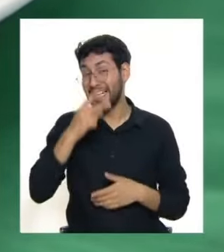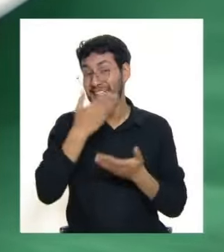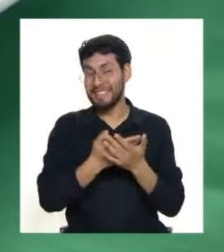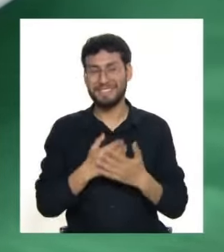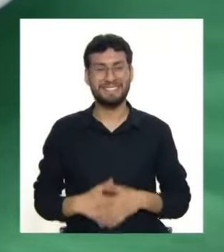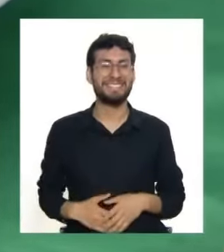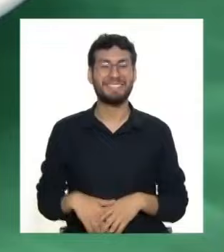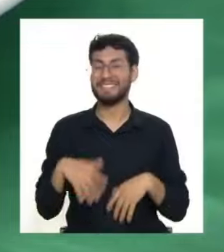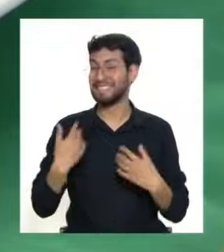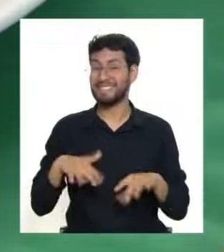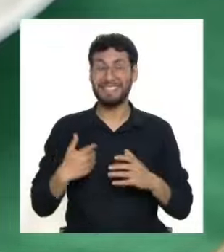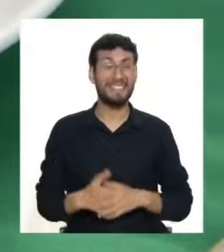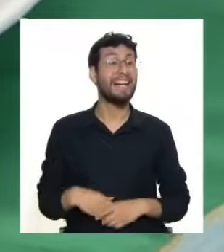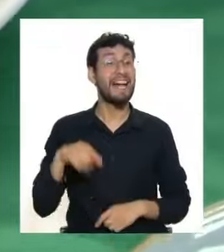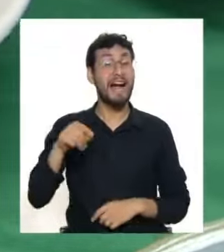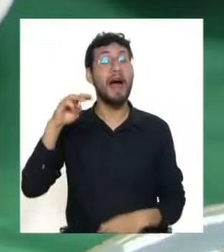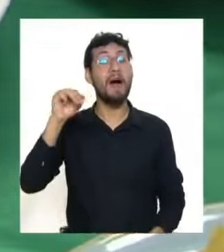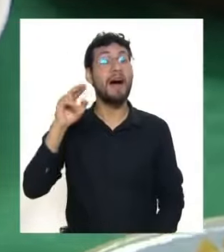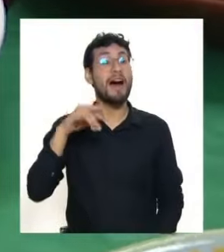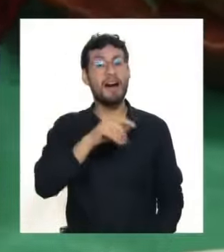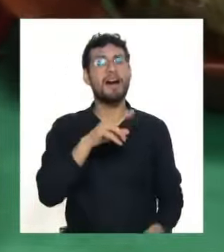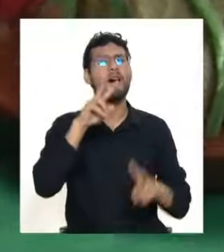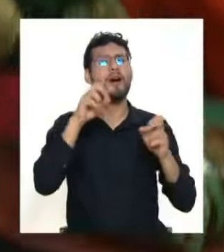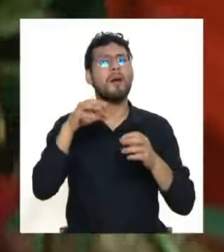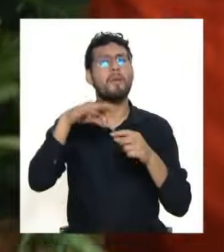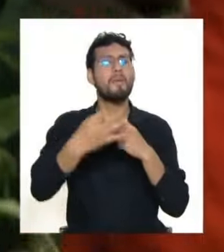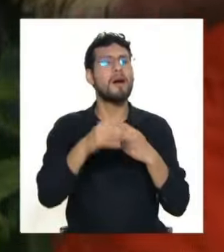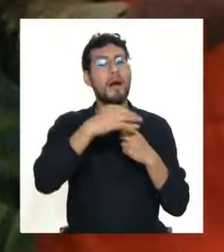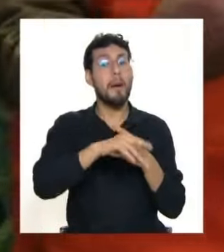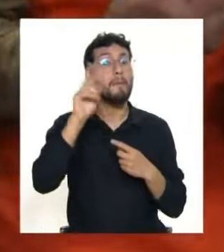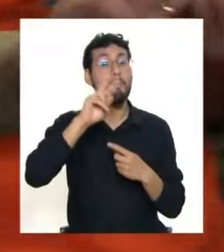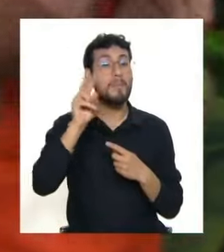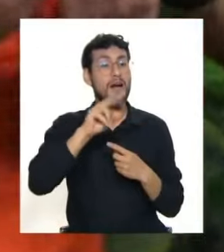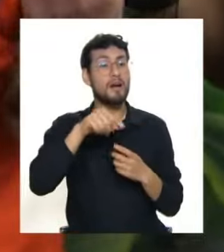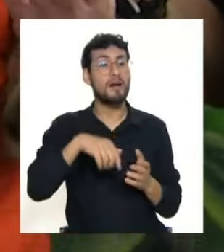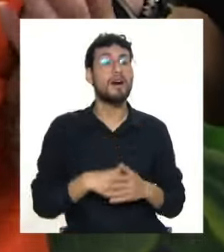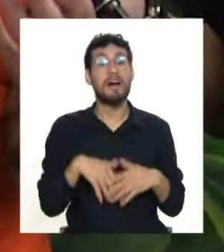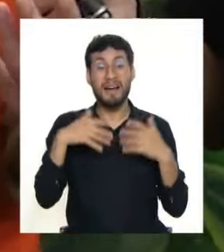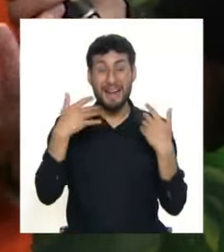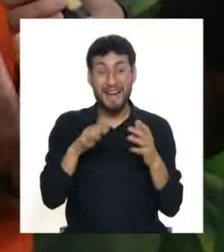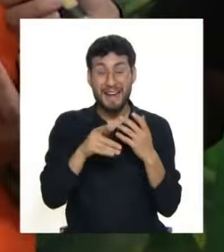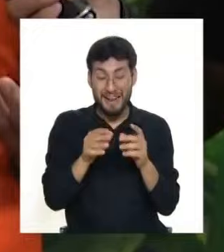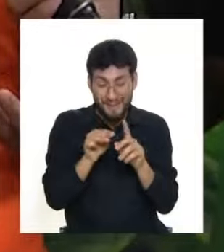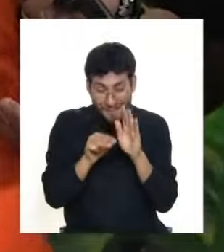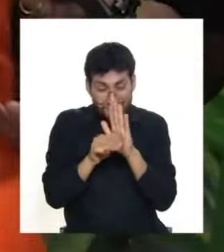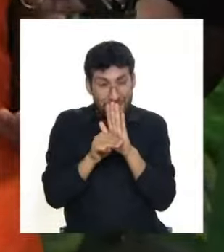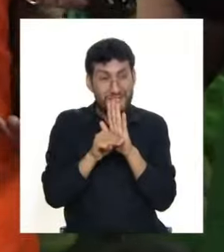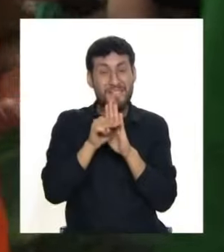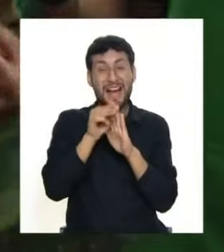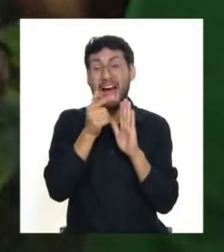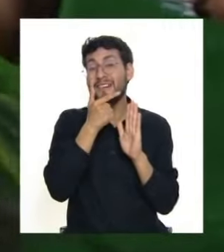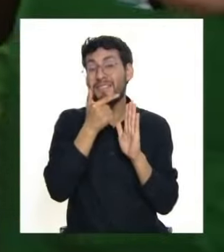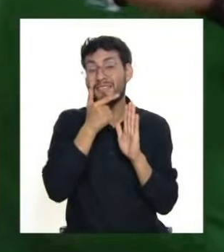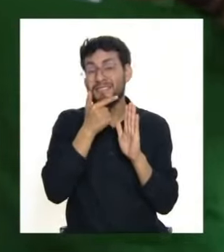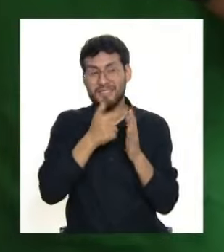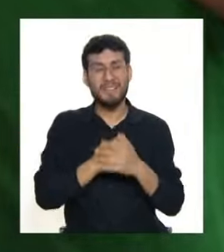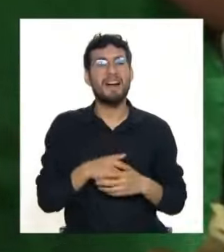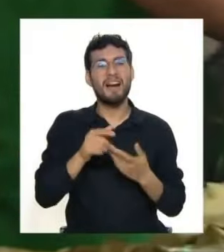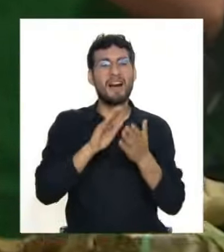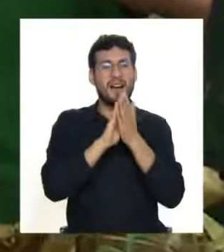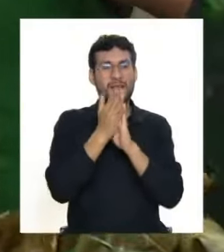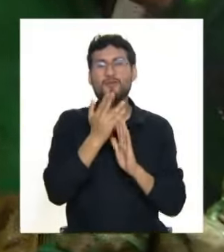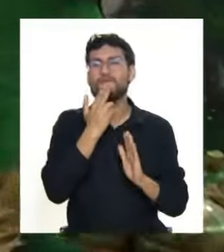¿Maduritos? Soy yo. No. El madurito le decimos al plátano verde. Claro. Al plátano verde cuando ya está en un estado amarillito, maduro y se hace